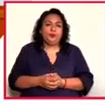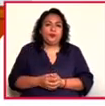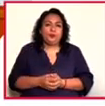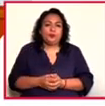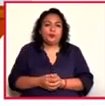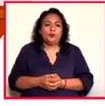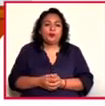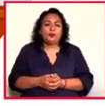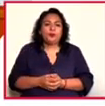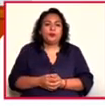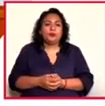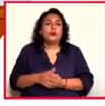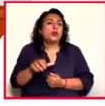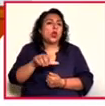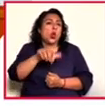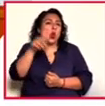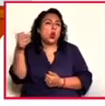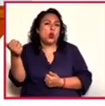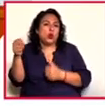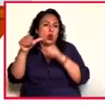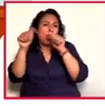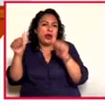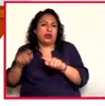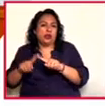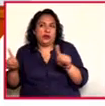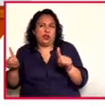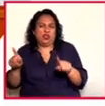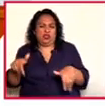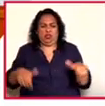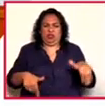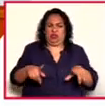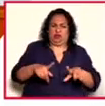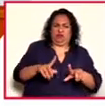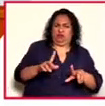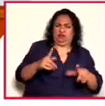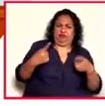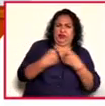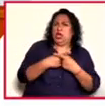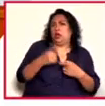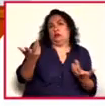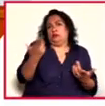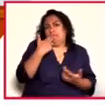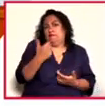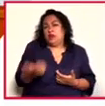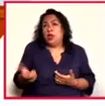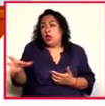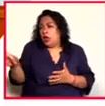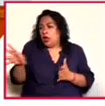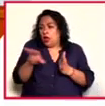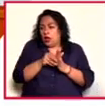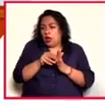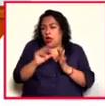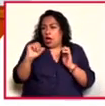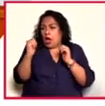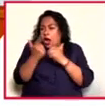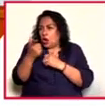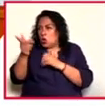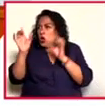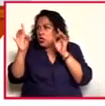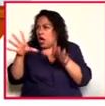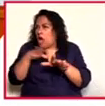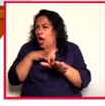sea otra arte y ya no teatro, ¿no? Porque entonces no tendría ningún sentido, ¿no? Replicar un arte que ya existe.